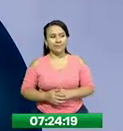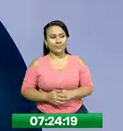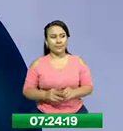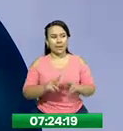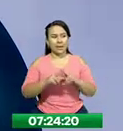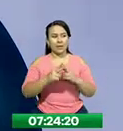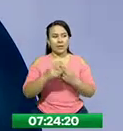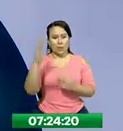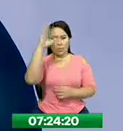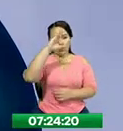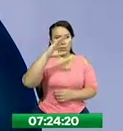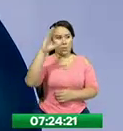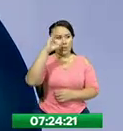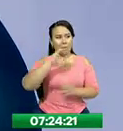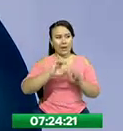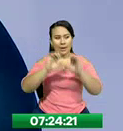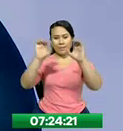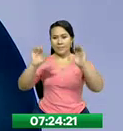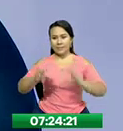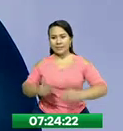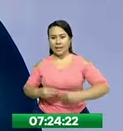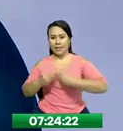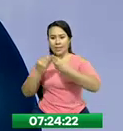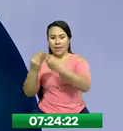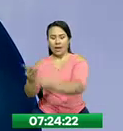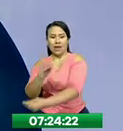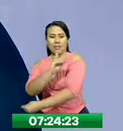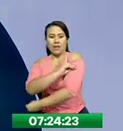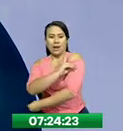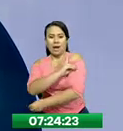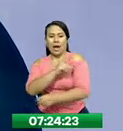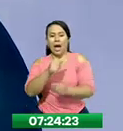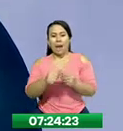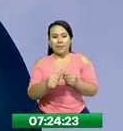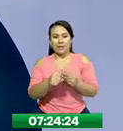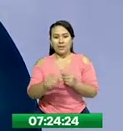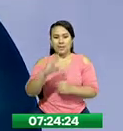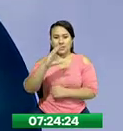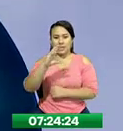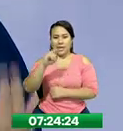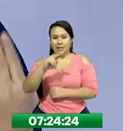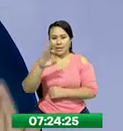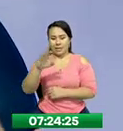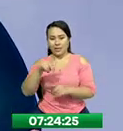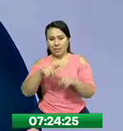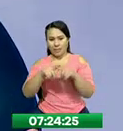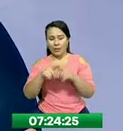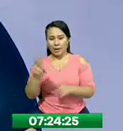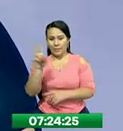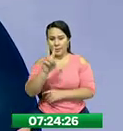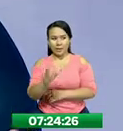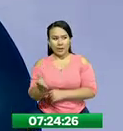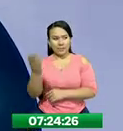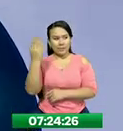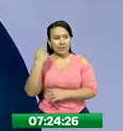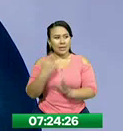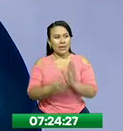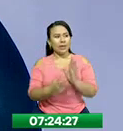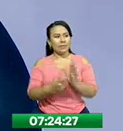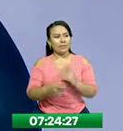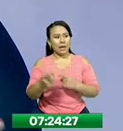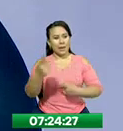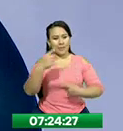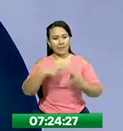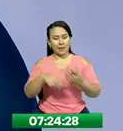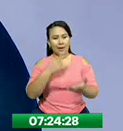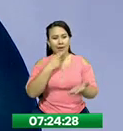de buscar una empresa a quien se le pueda delegar la administración de la CNT temporalmente. El viernes pasado lo que sucedió es el envío